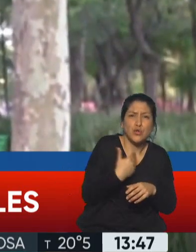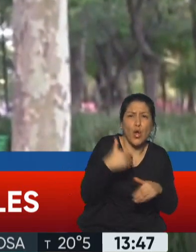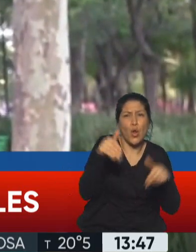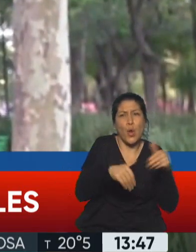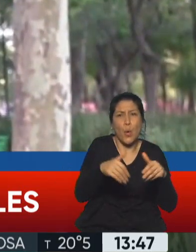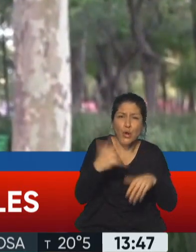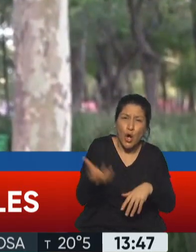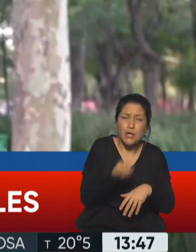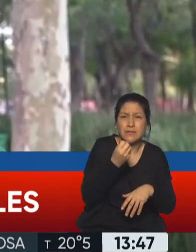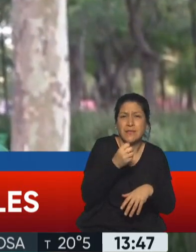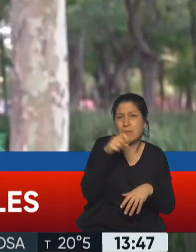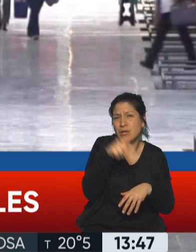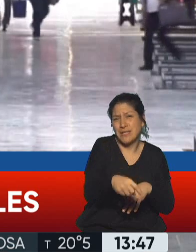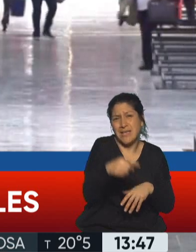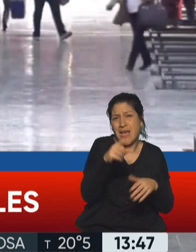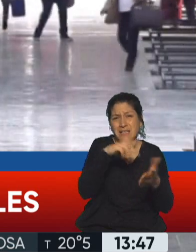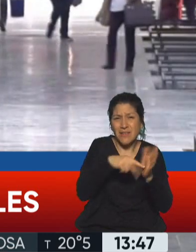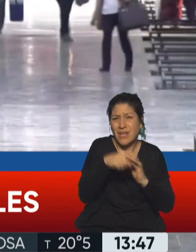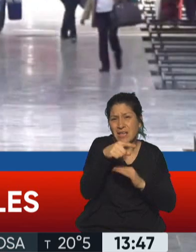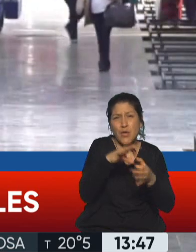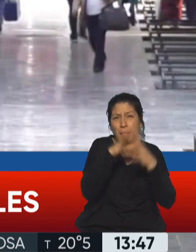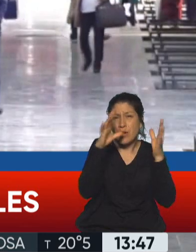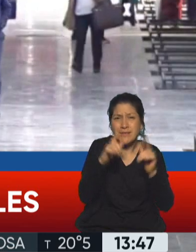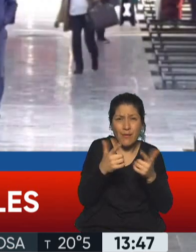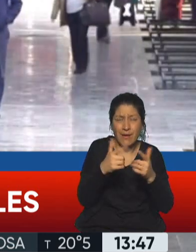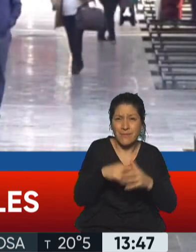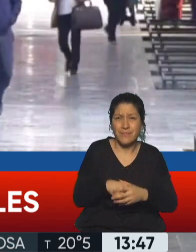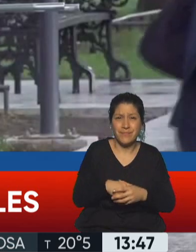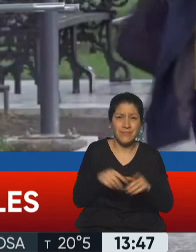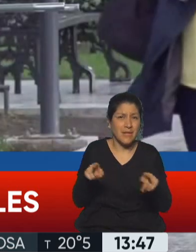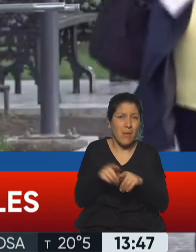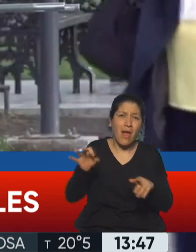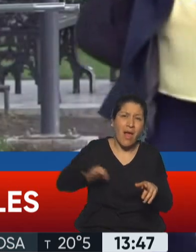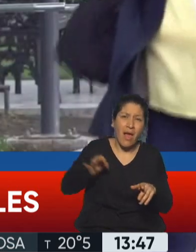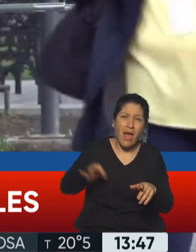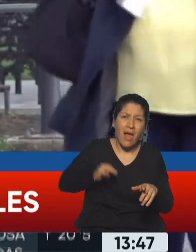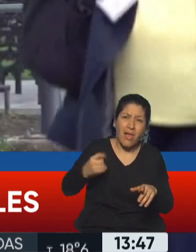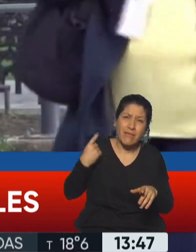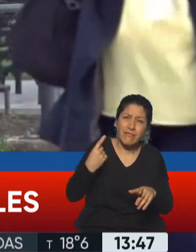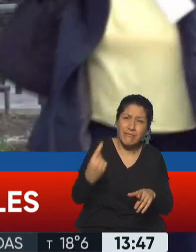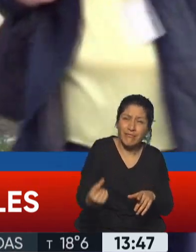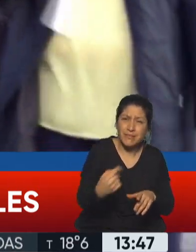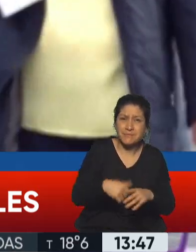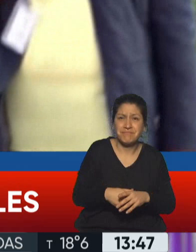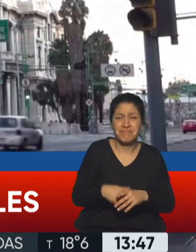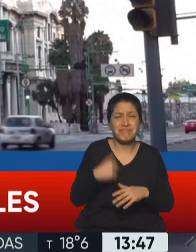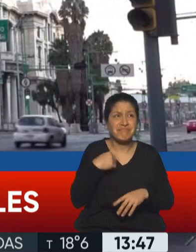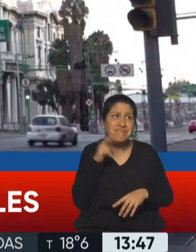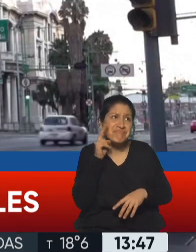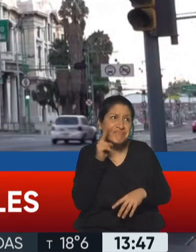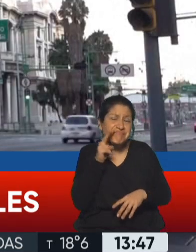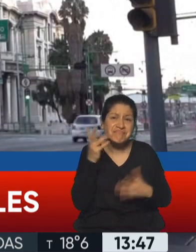votos, porque entonces ya no es democracia. Pues como todos los años, ¿no? O sea, no veo